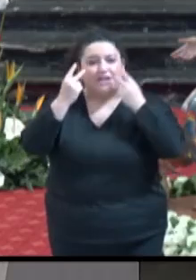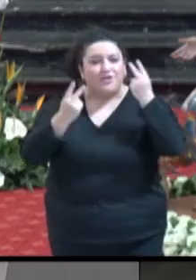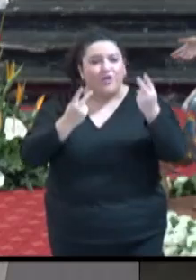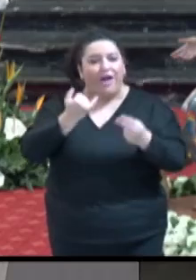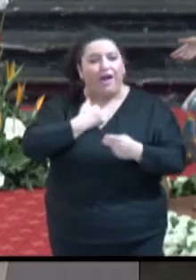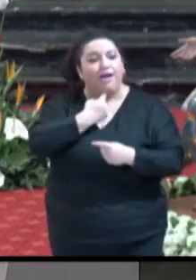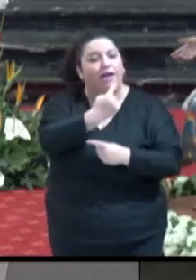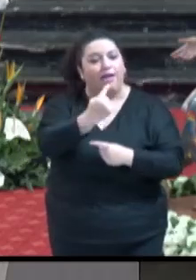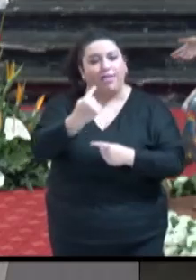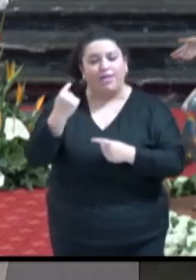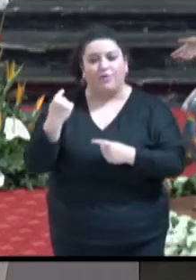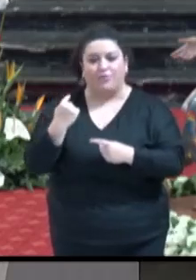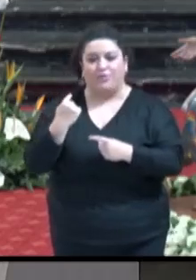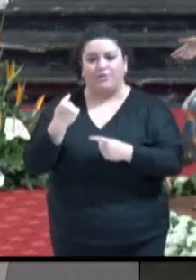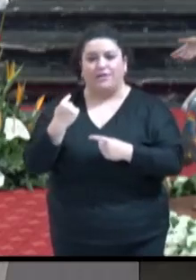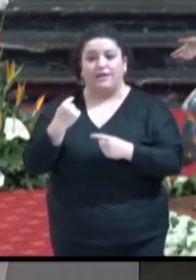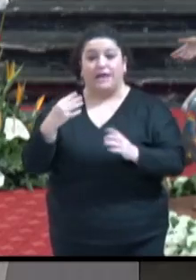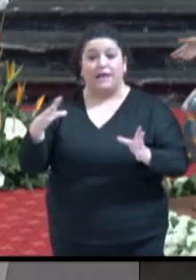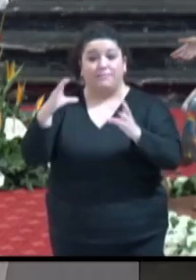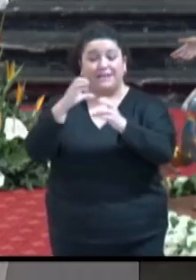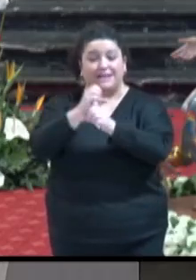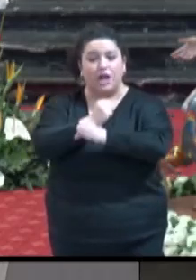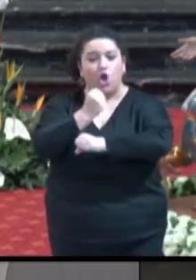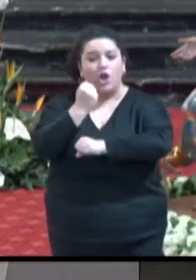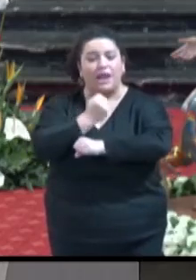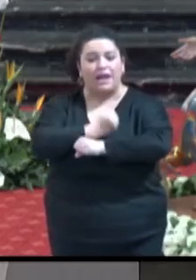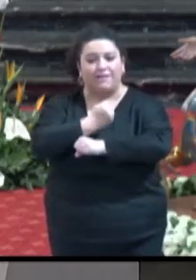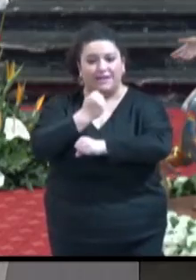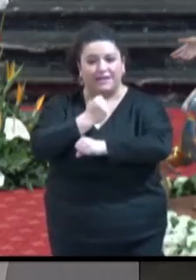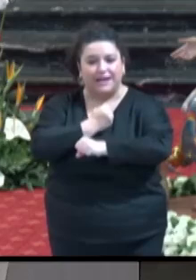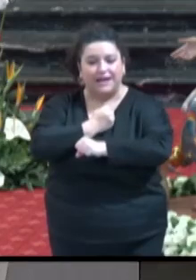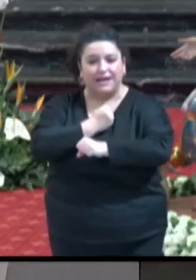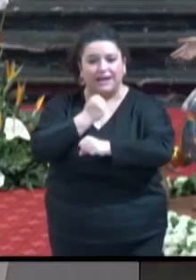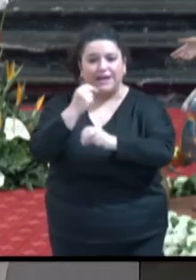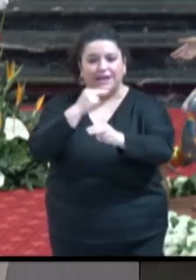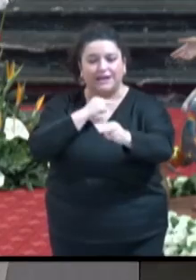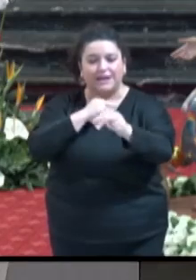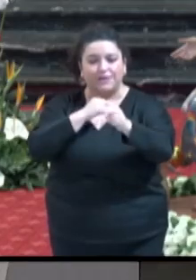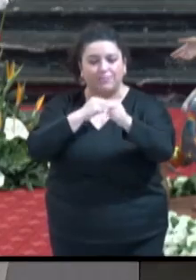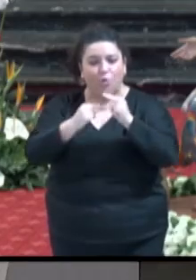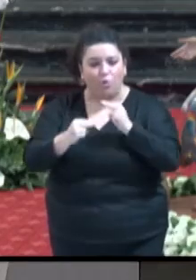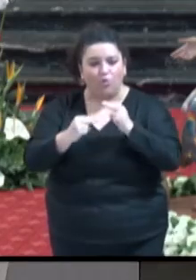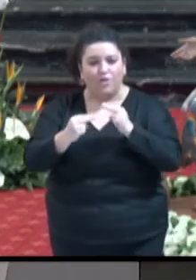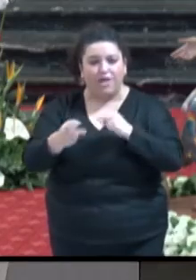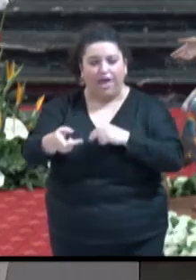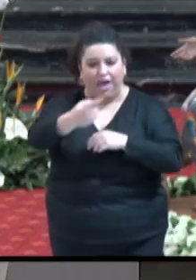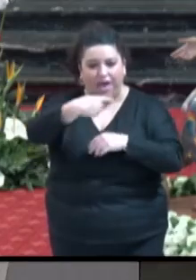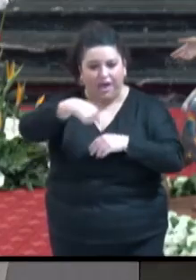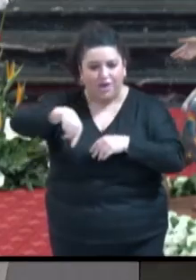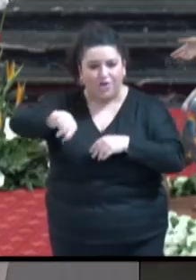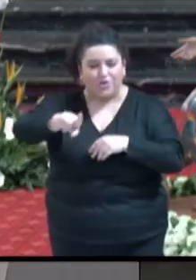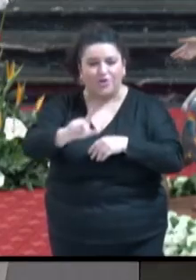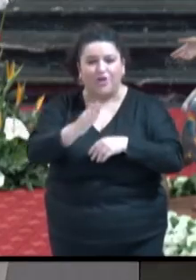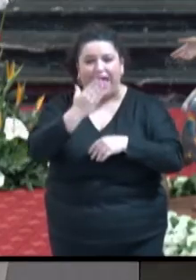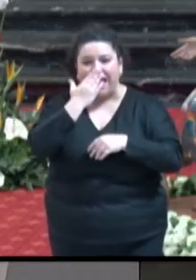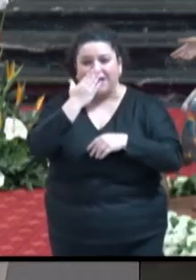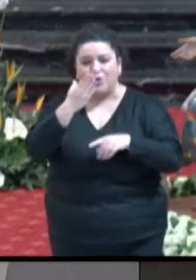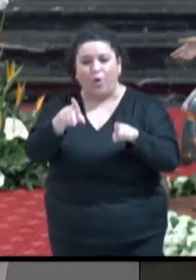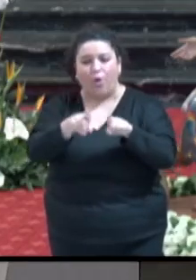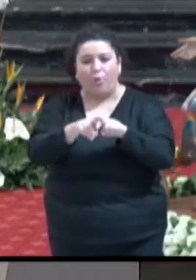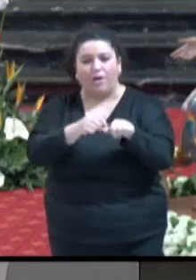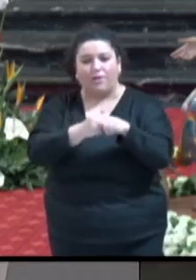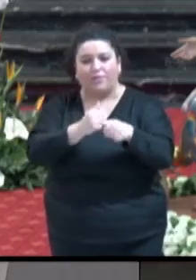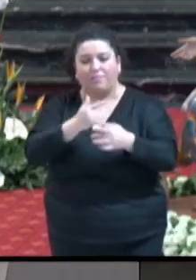el misterio de la Navidad nos pone delante de los ojos esta actitud de